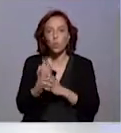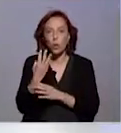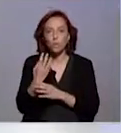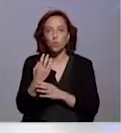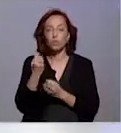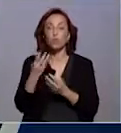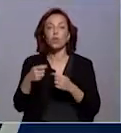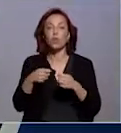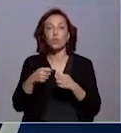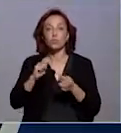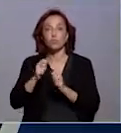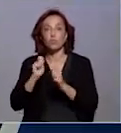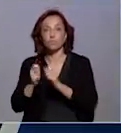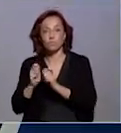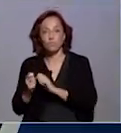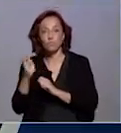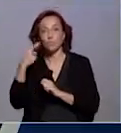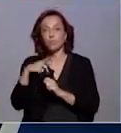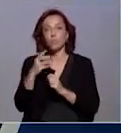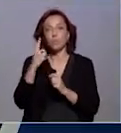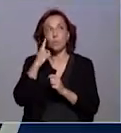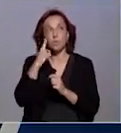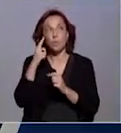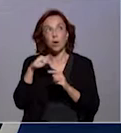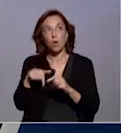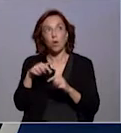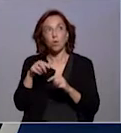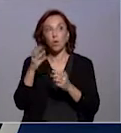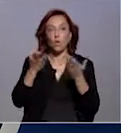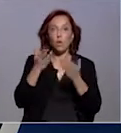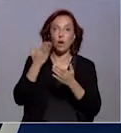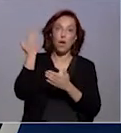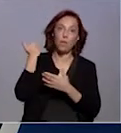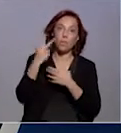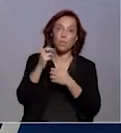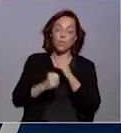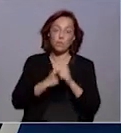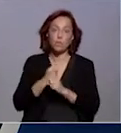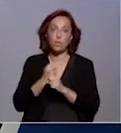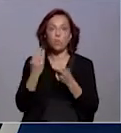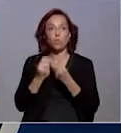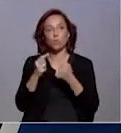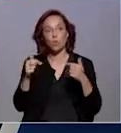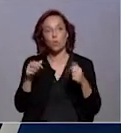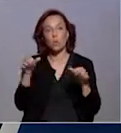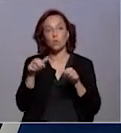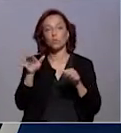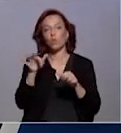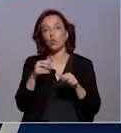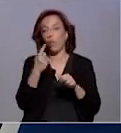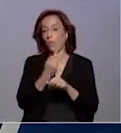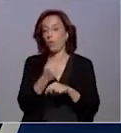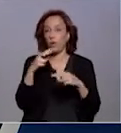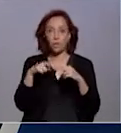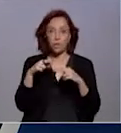si pensamos un poquito en cómo cómo son las cosas hoy como eran hace 20 años muchas de las cosas que hacemos en el día a día desde comprar por internet